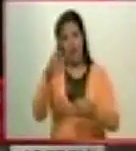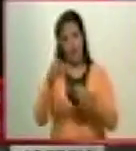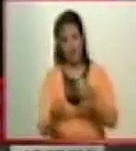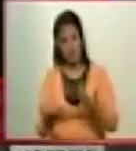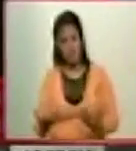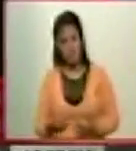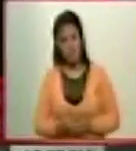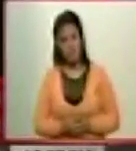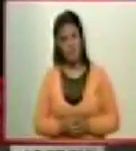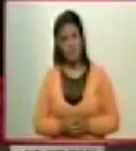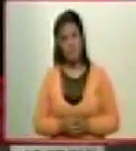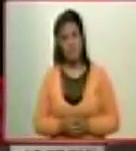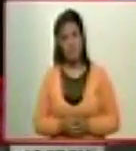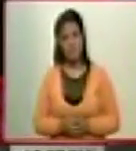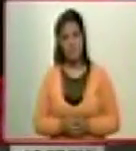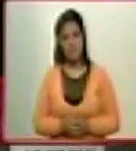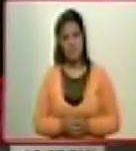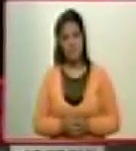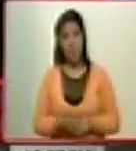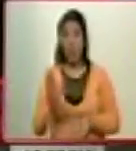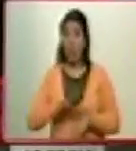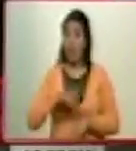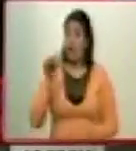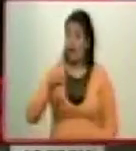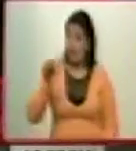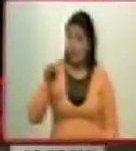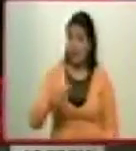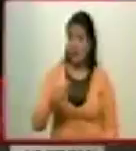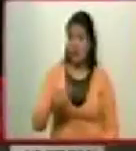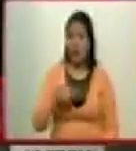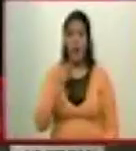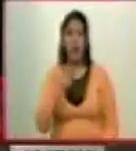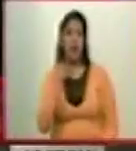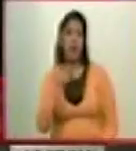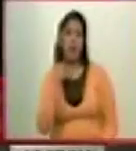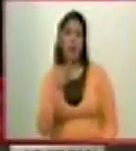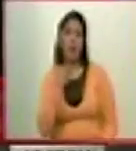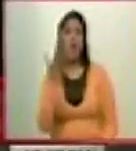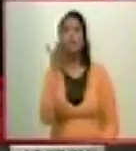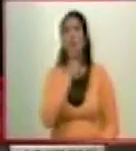Porque aquí se habla mucho de que no hay leche,